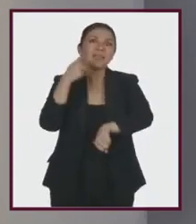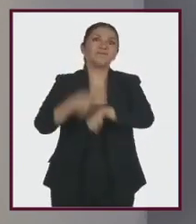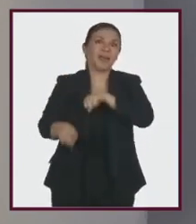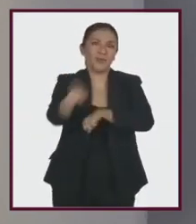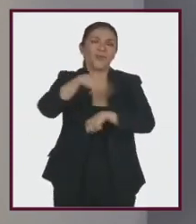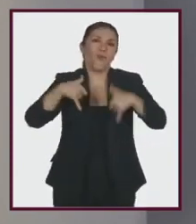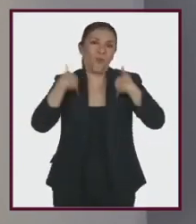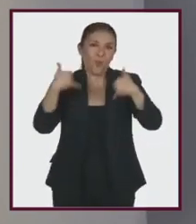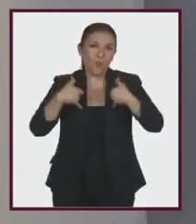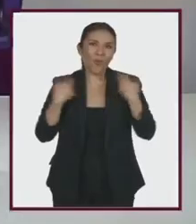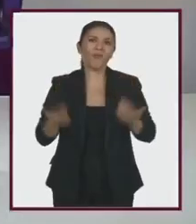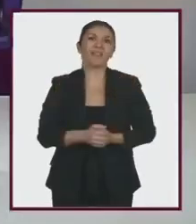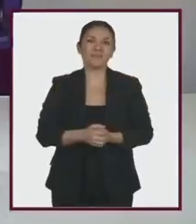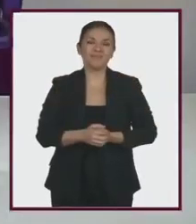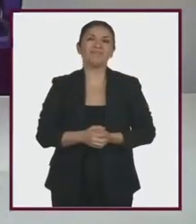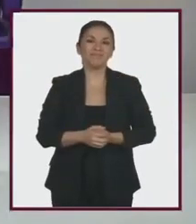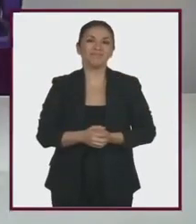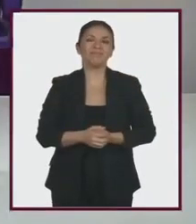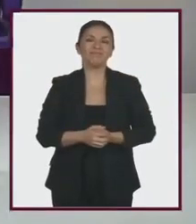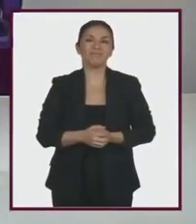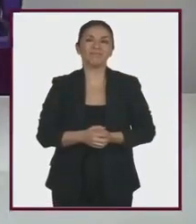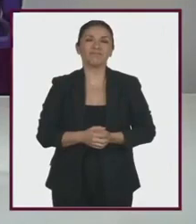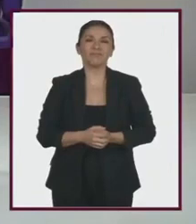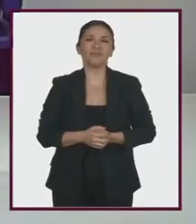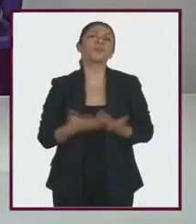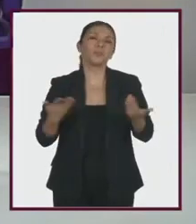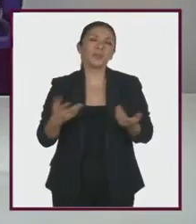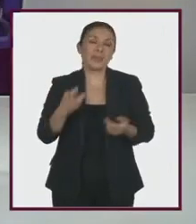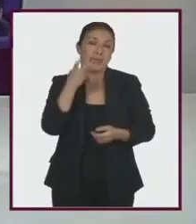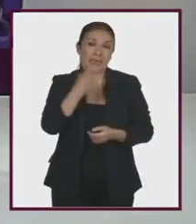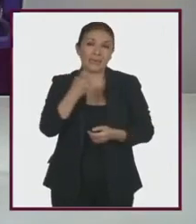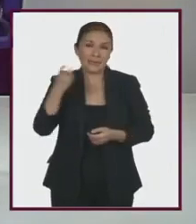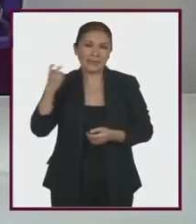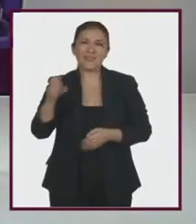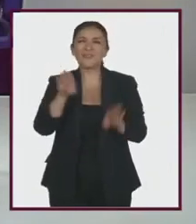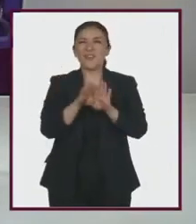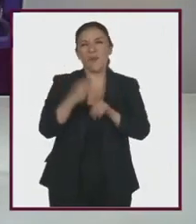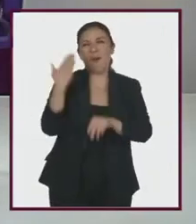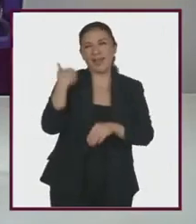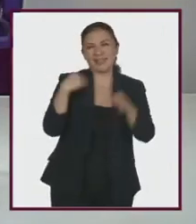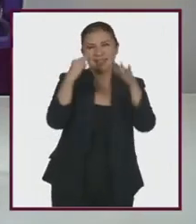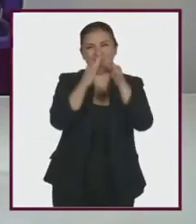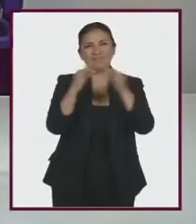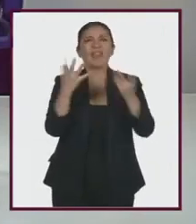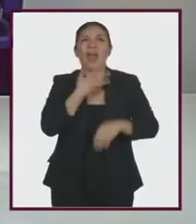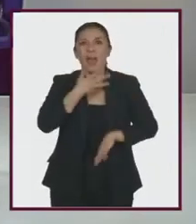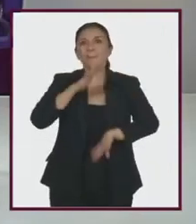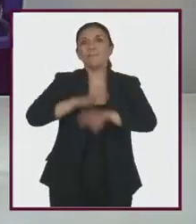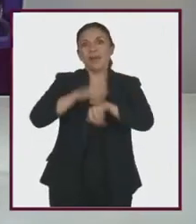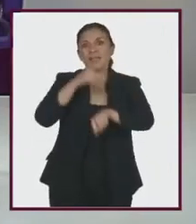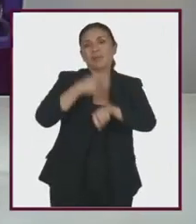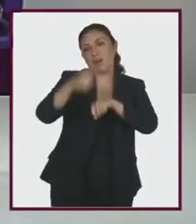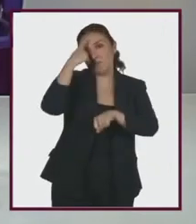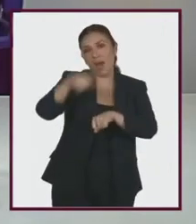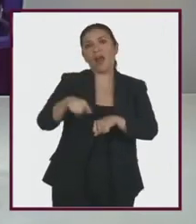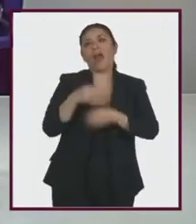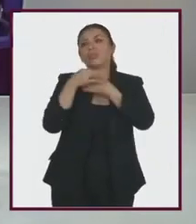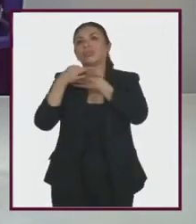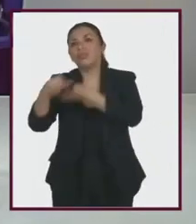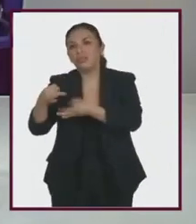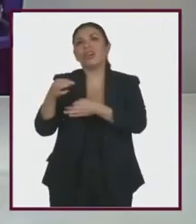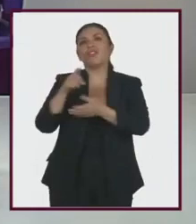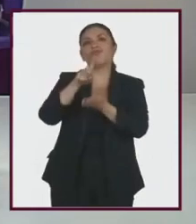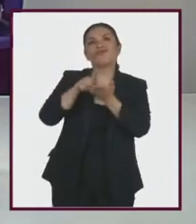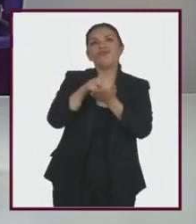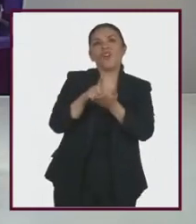jóvenes. Los más vulnerables, doctora. Así es. Y bueno, todo esto que ya habíamos hablado sobre que tienen mayor riesgo de engancharse con la sustancia y